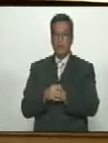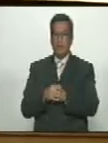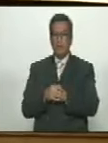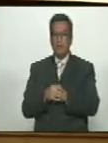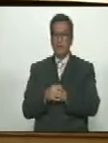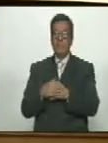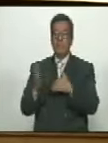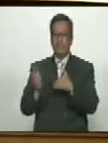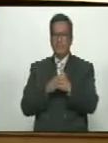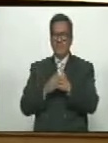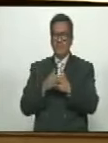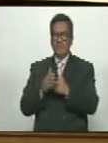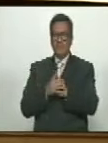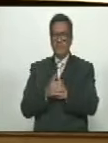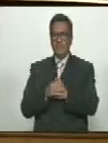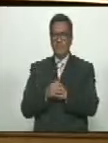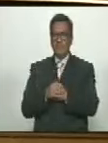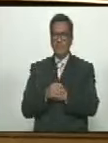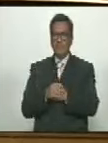se cierra